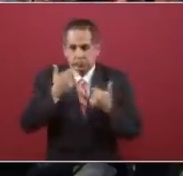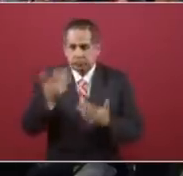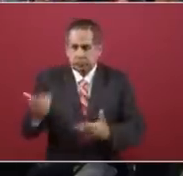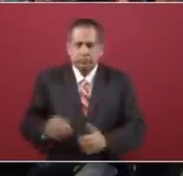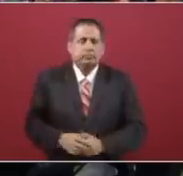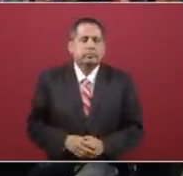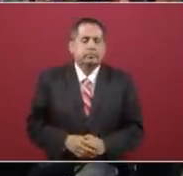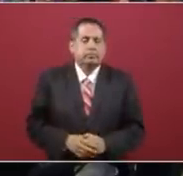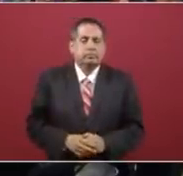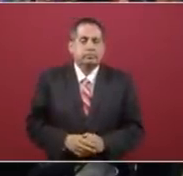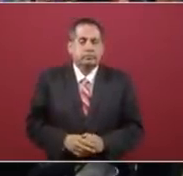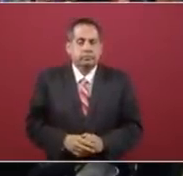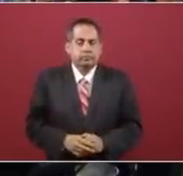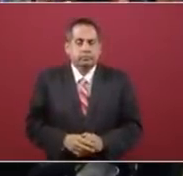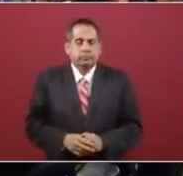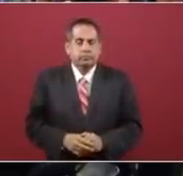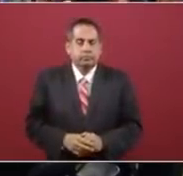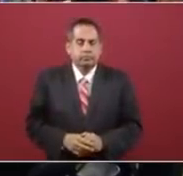gracias.